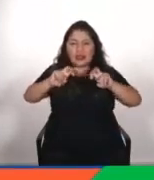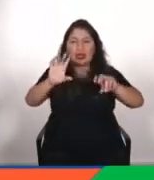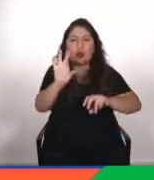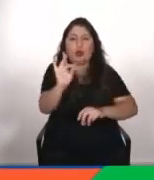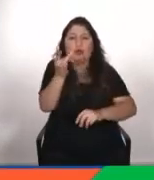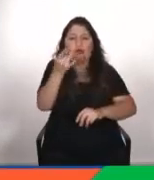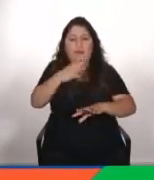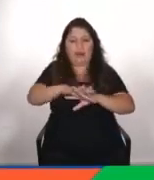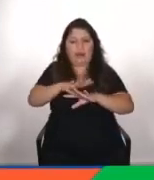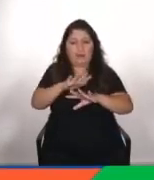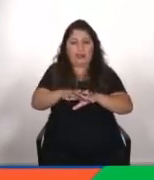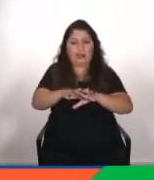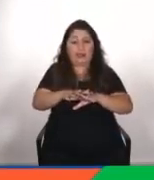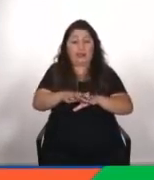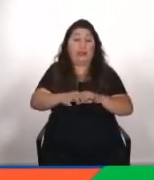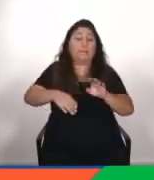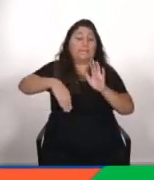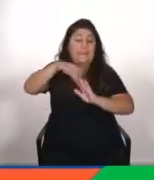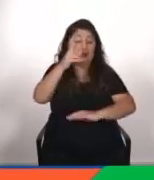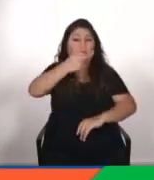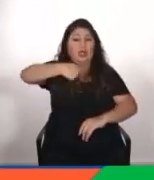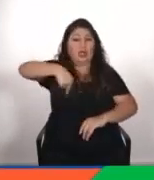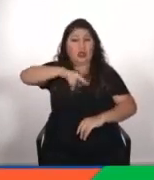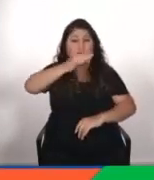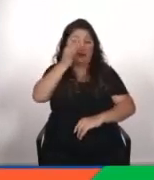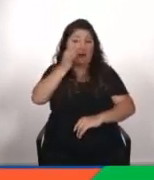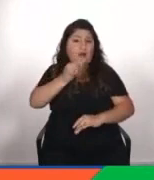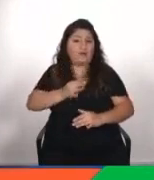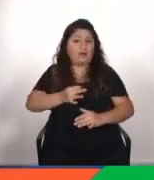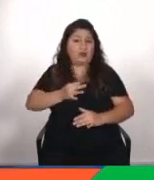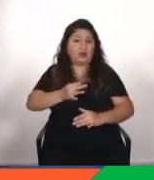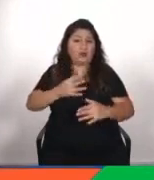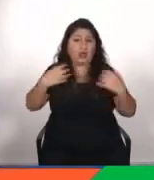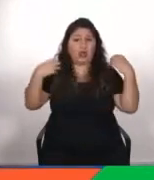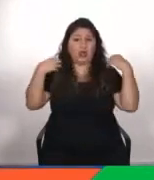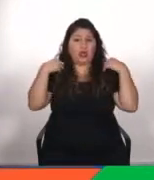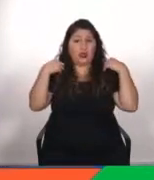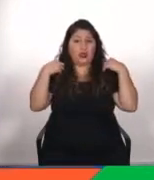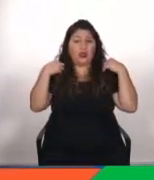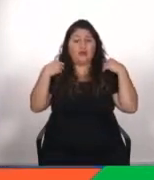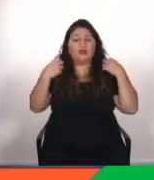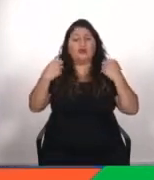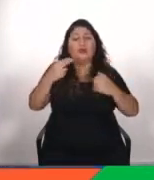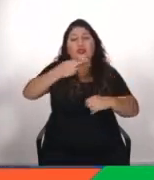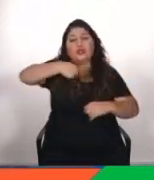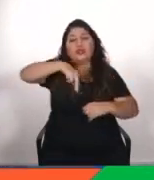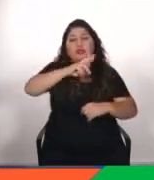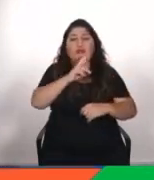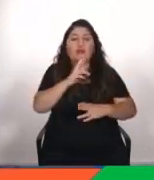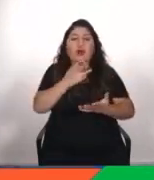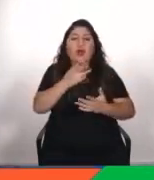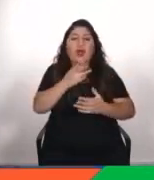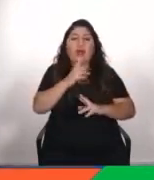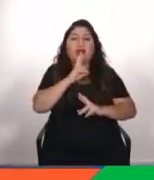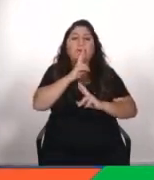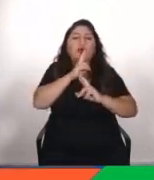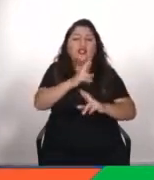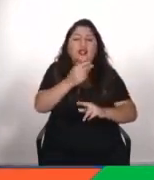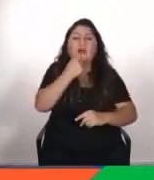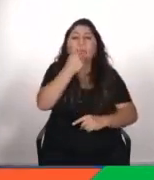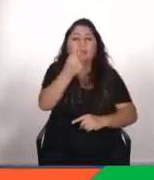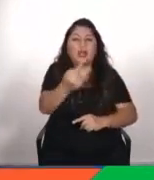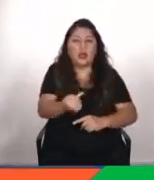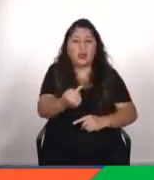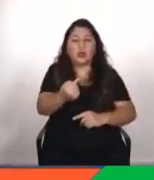más nuestra función es ir abriendo preguntas según vamos resolviendo preguntas que ya teníamos, ¿no? Hay muchos campos abiertos